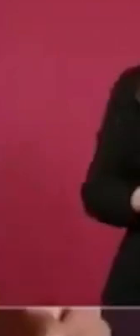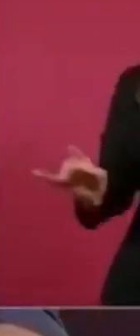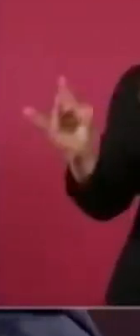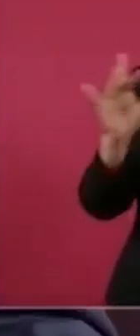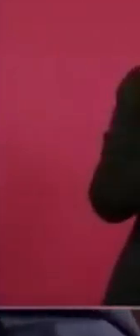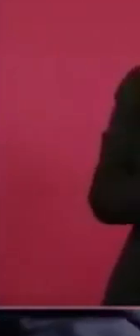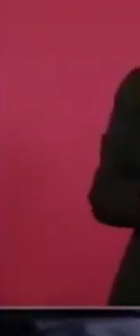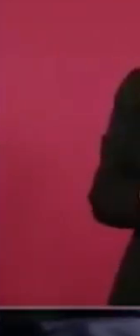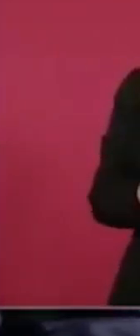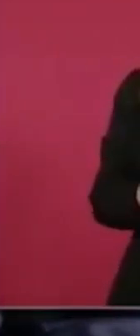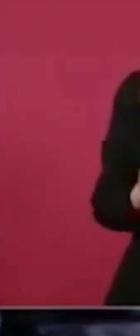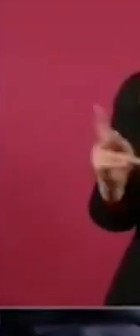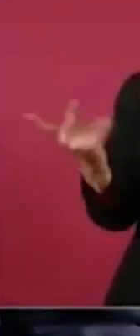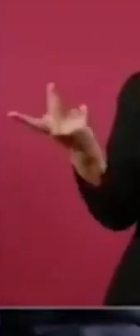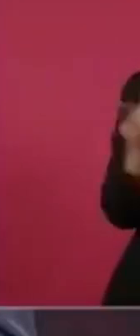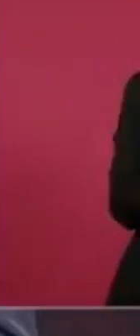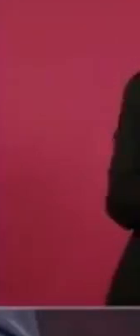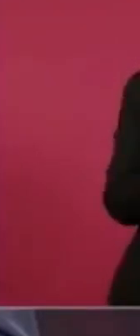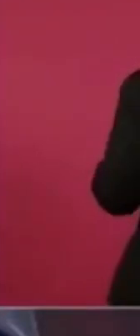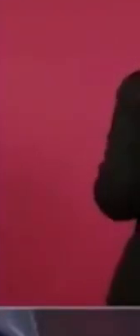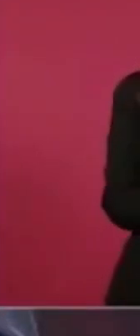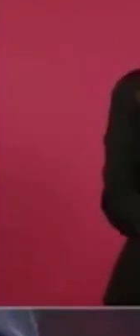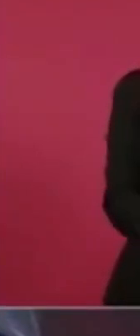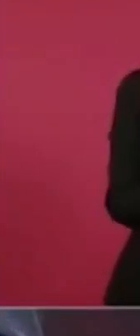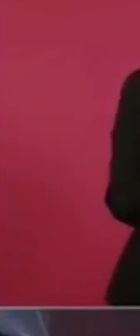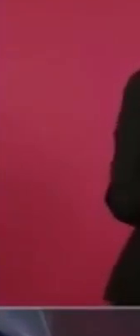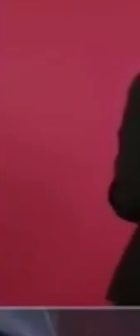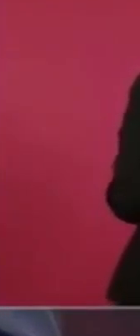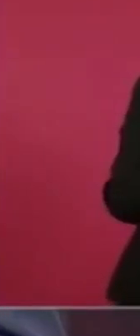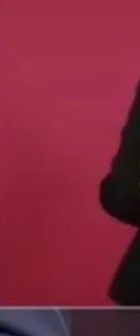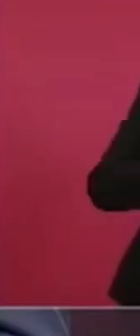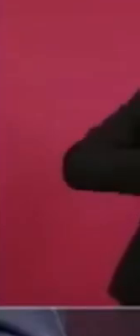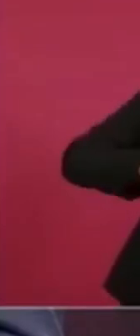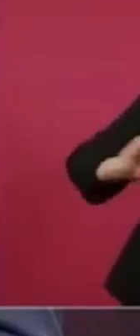es ese mecanismo de manipulación.